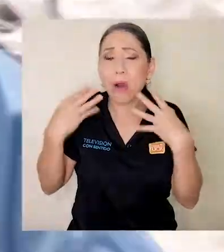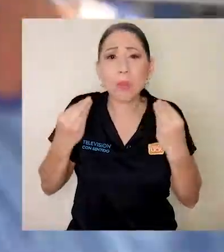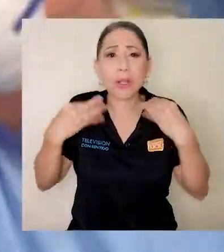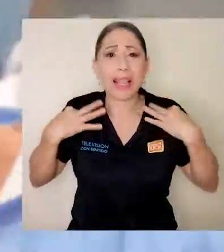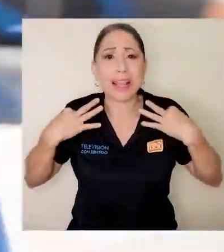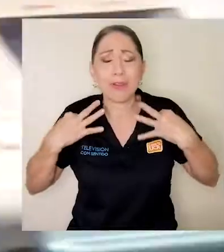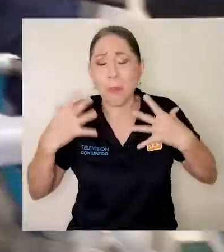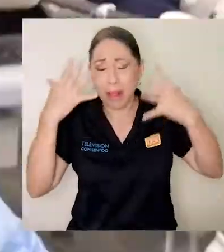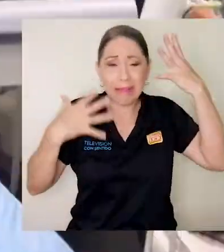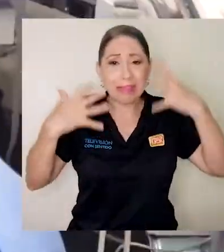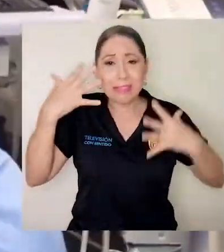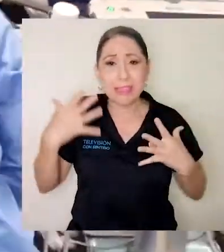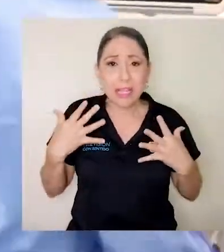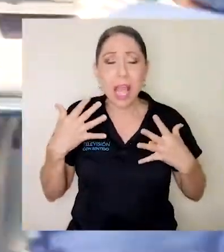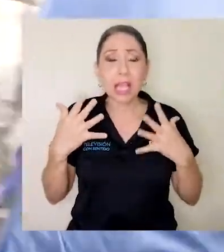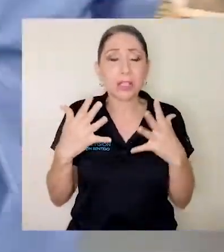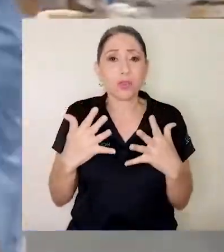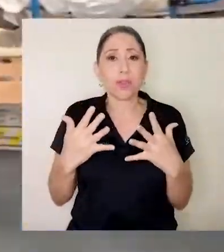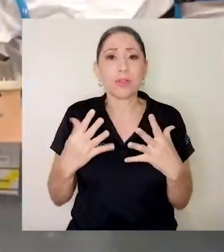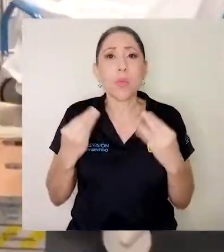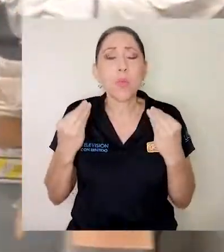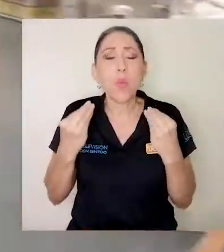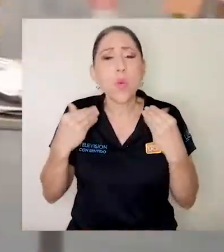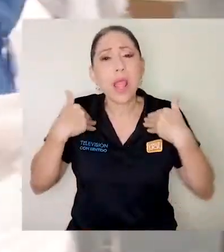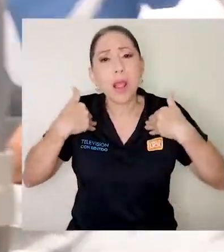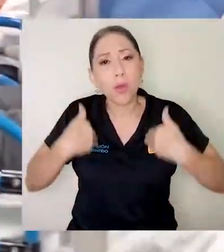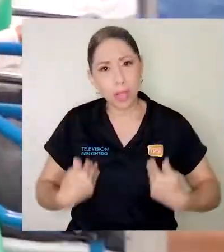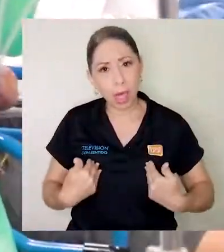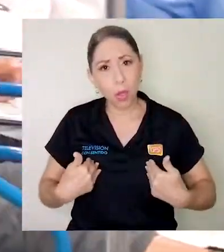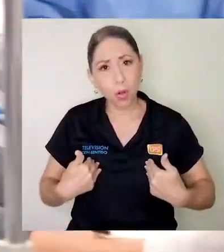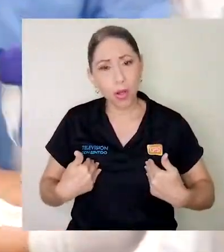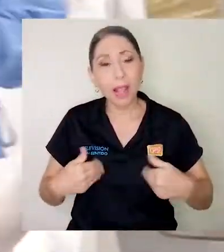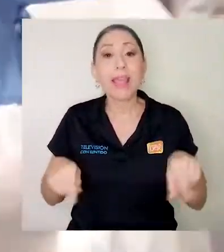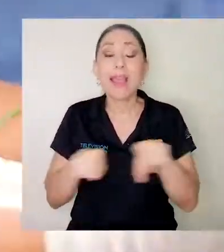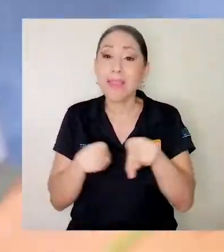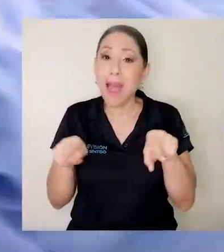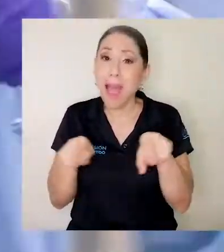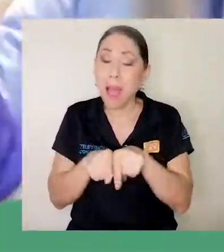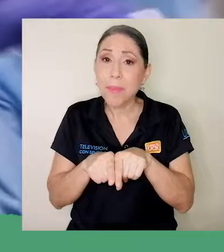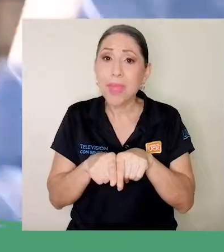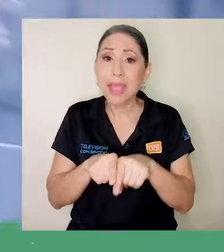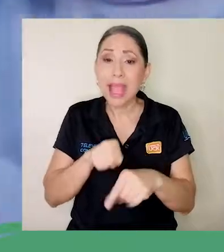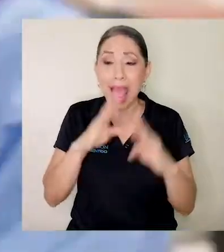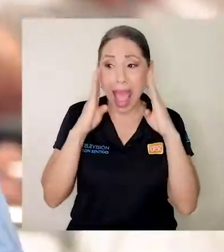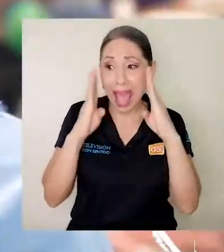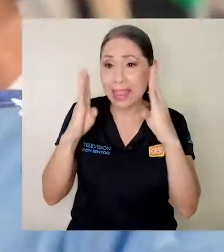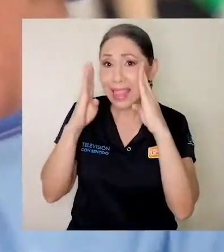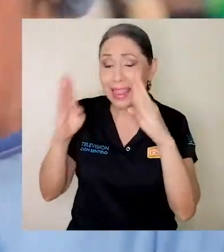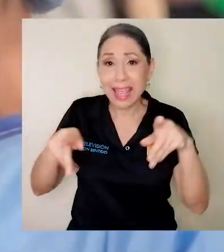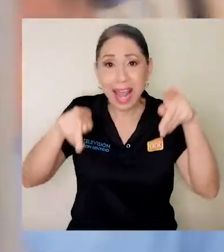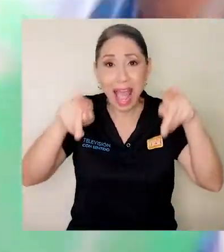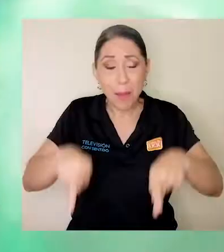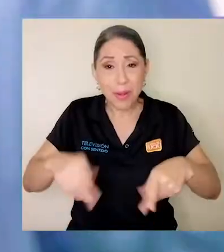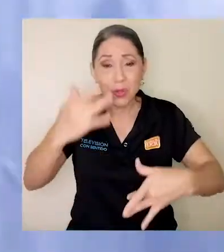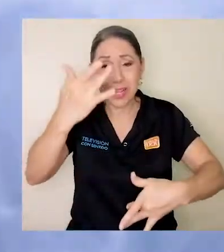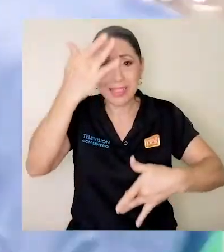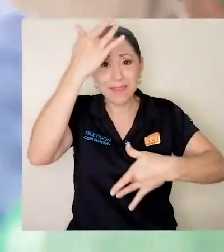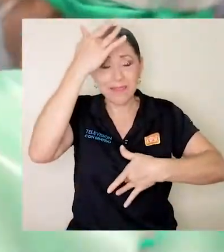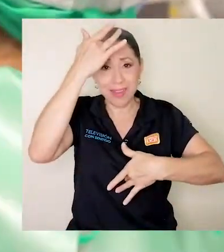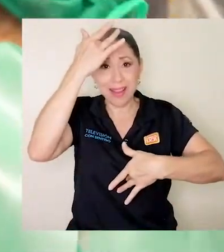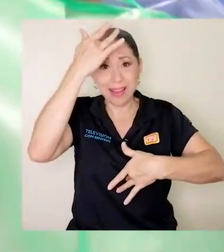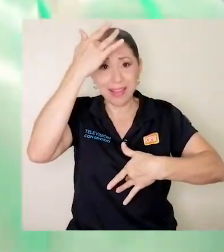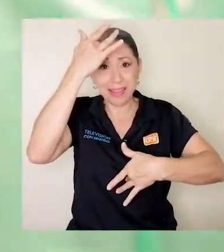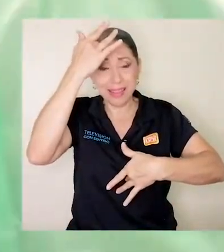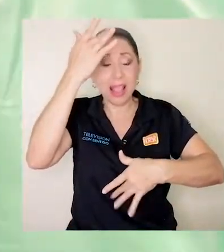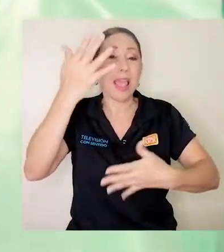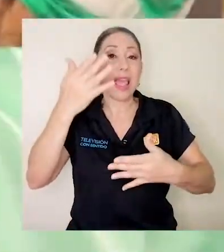hace usar tanta ropa, eso es muy agotador, aunado al manejo de pacientes sintomáticos respiratorios